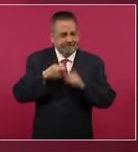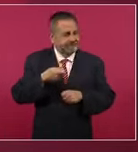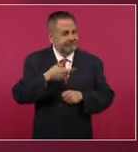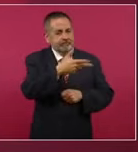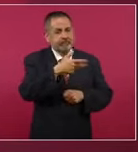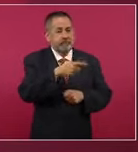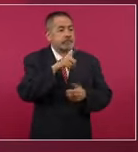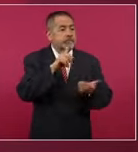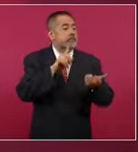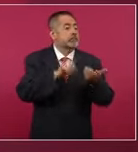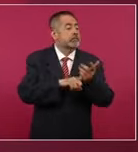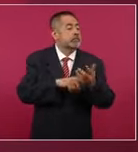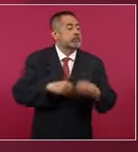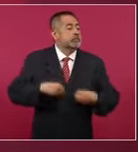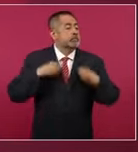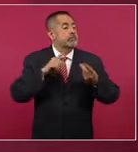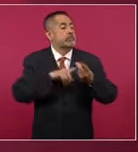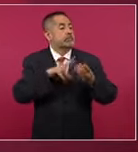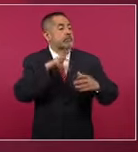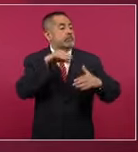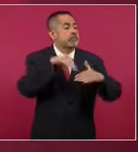porque vives en los pinos.